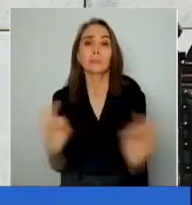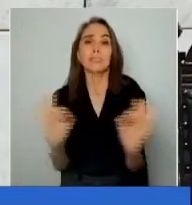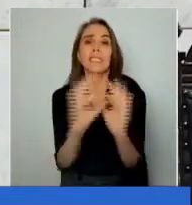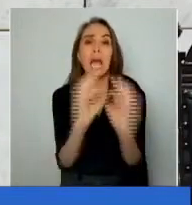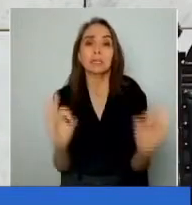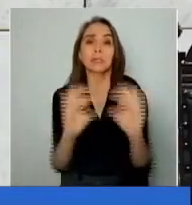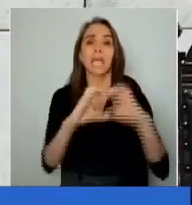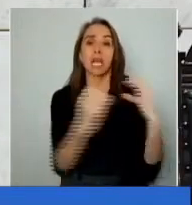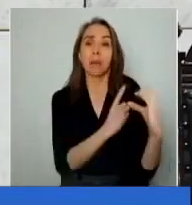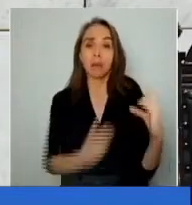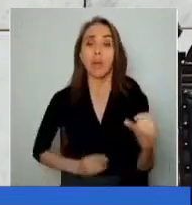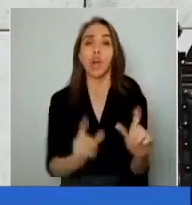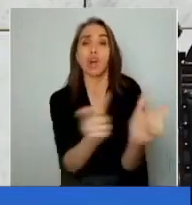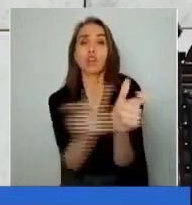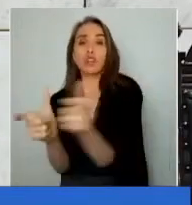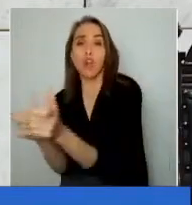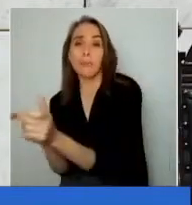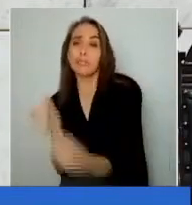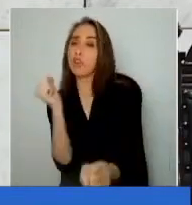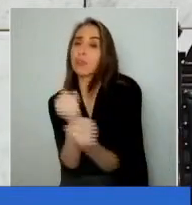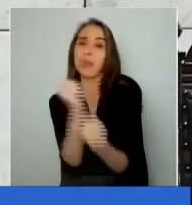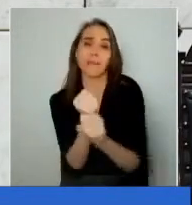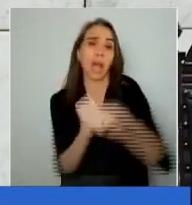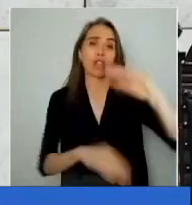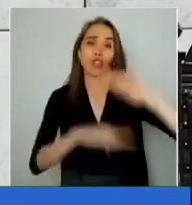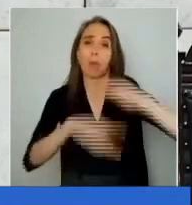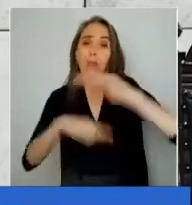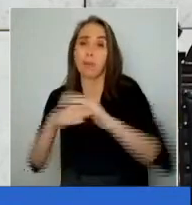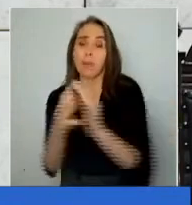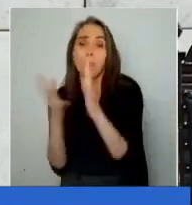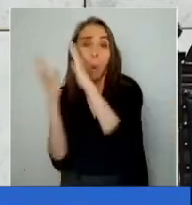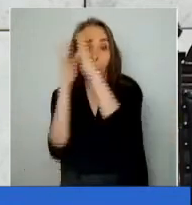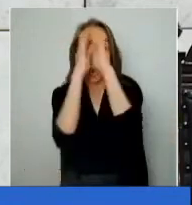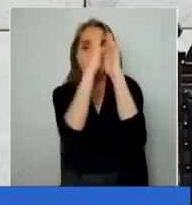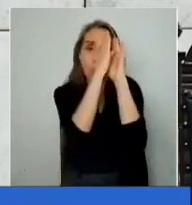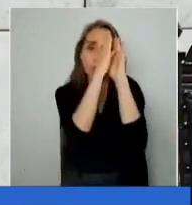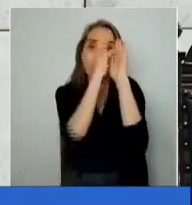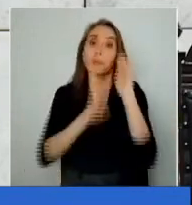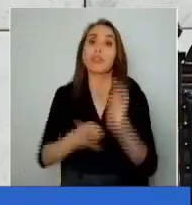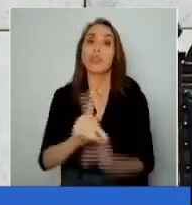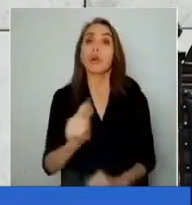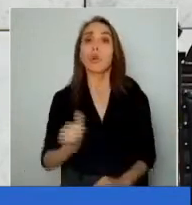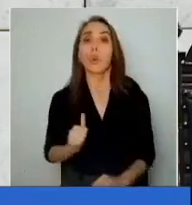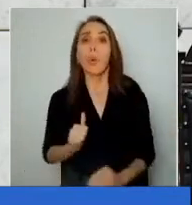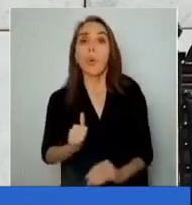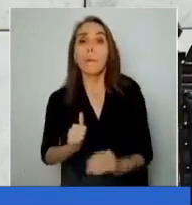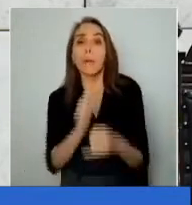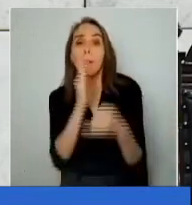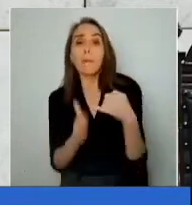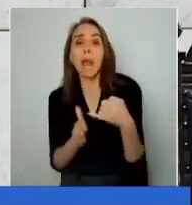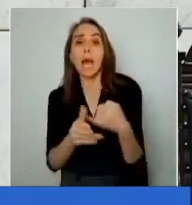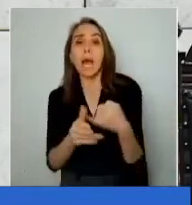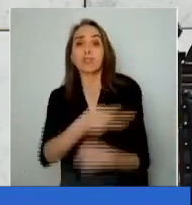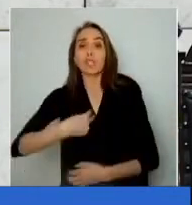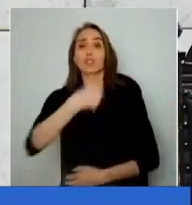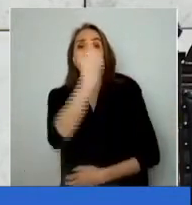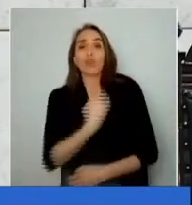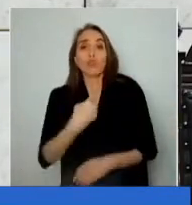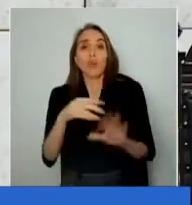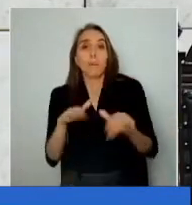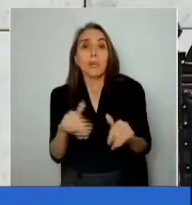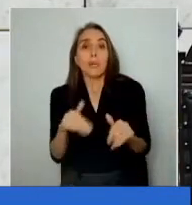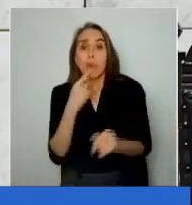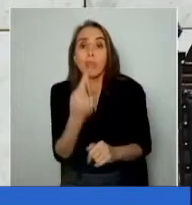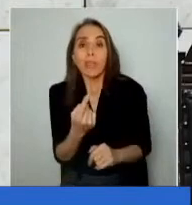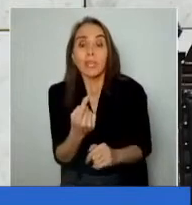han trabajado a tope pero aún no cumplimos con los plazos que nos auto impusimos debemos trabajar